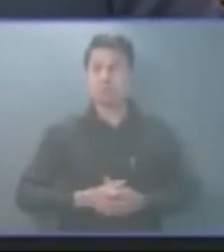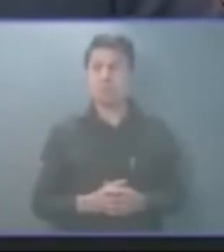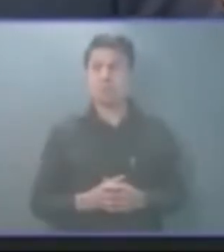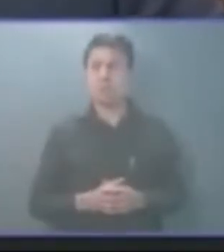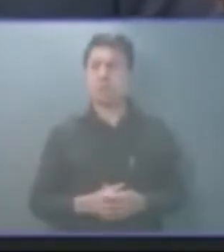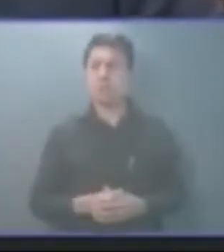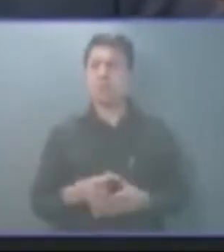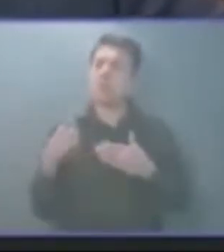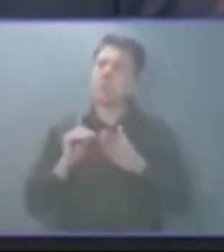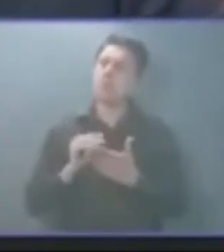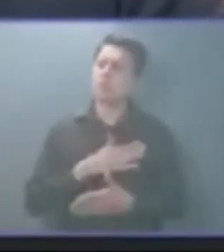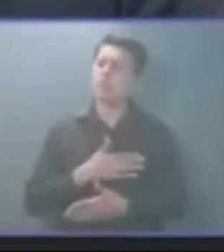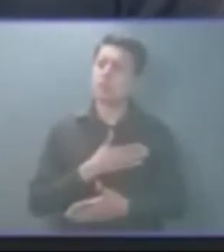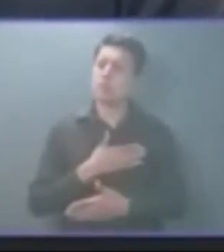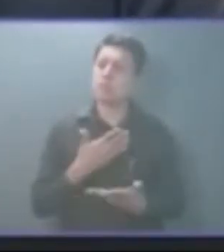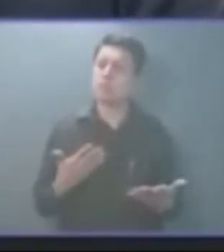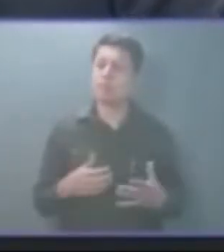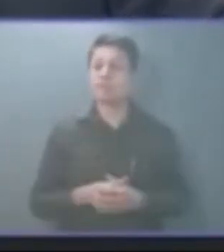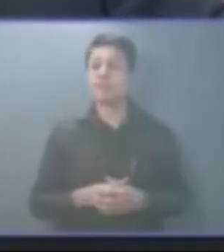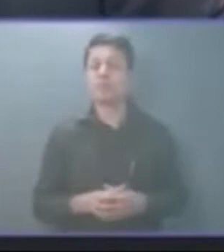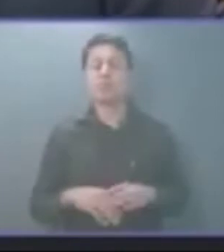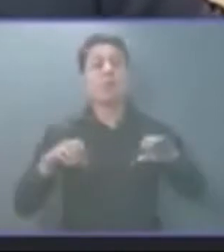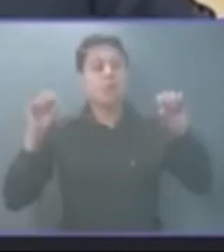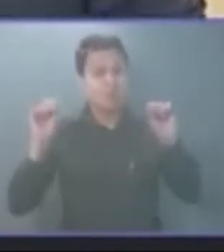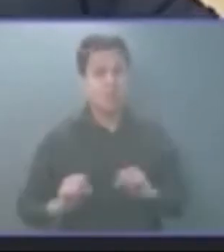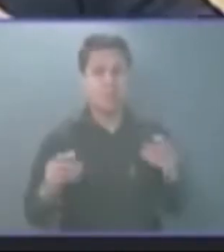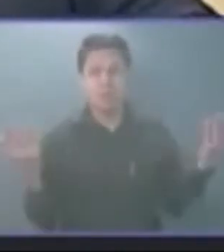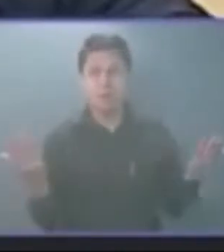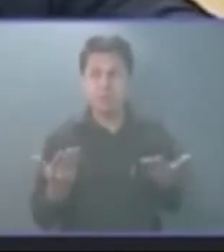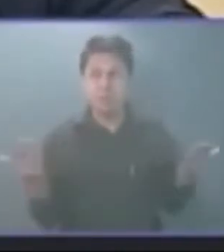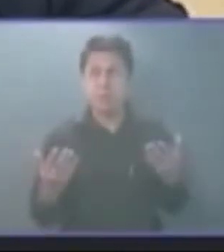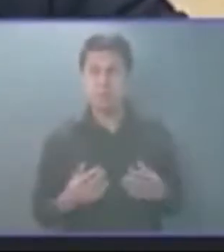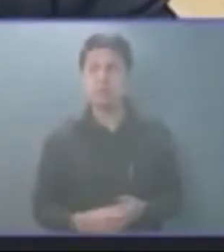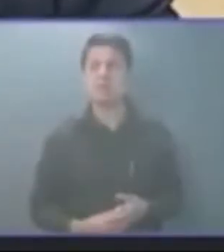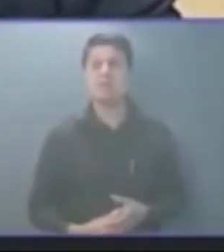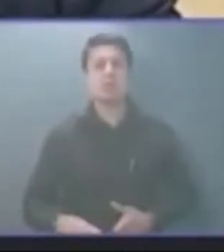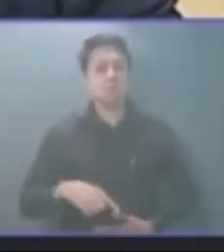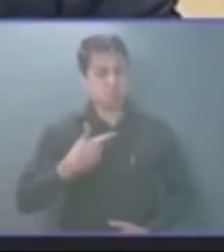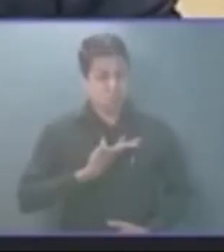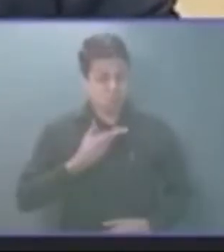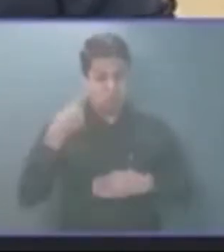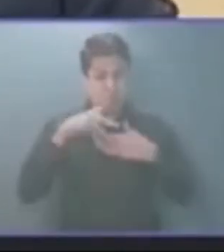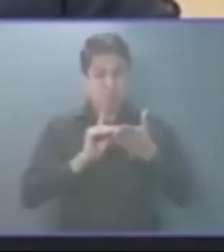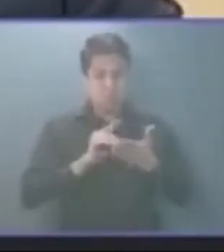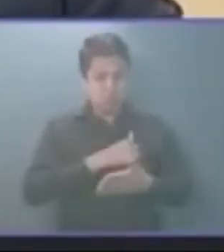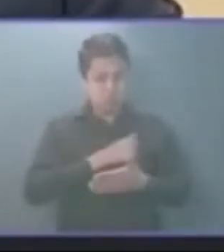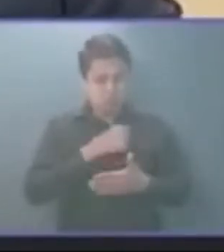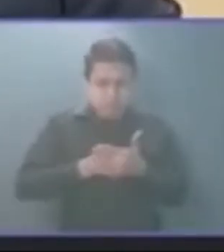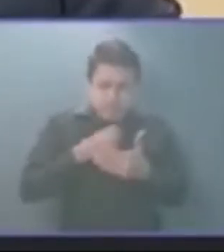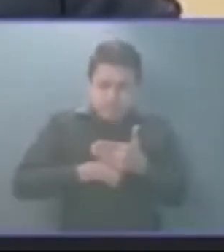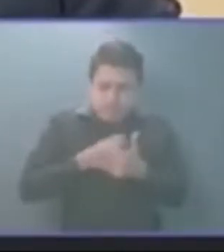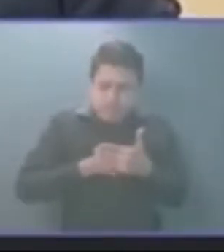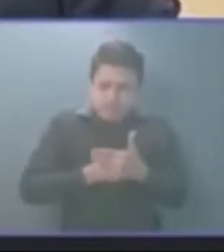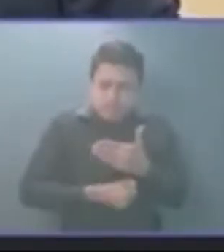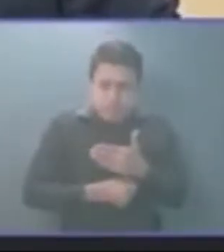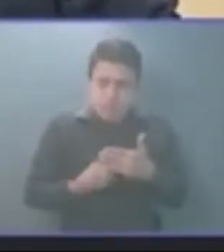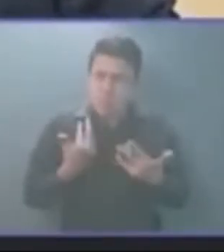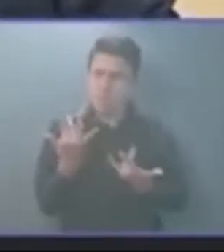colegas, por favor, lo menos que podemos hacer es un sacrificio como diputados.